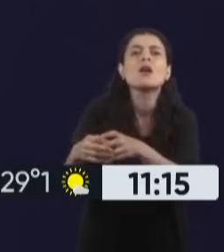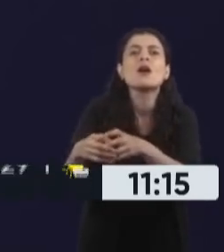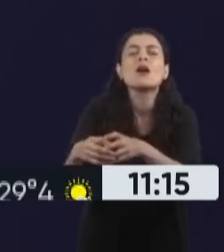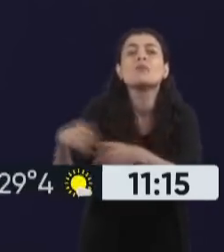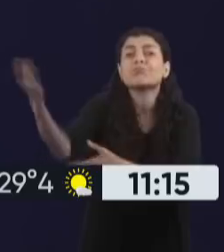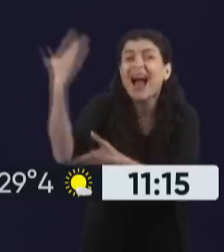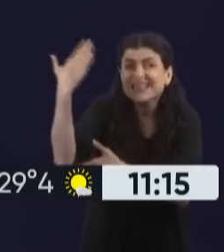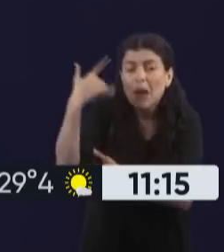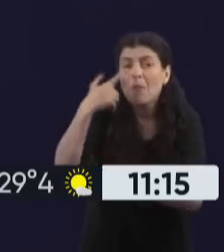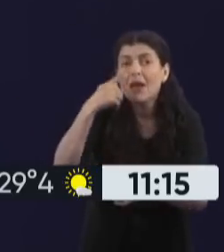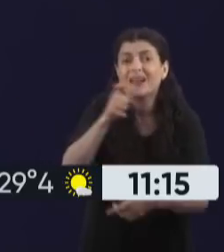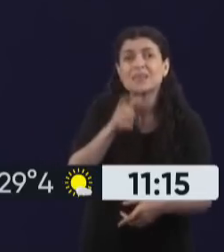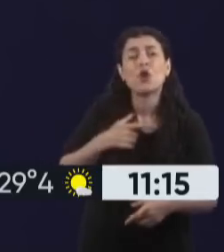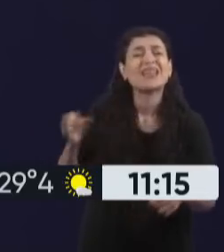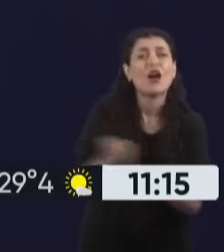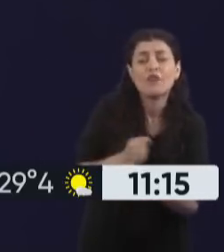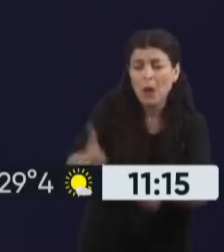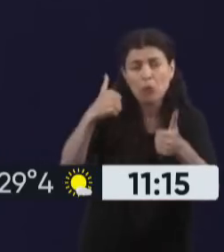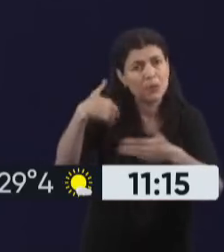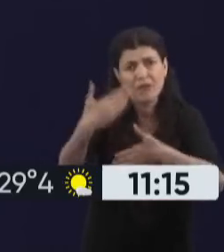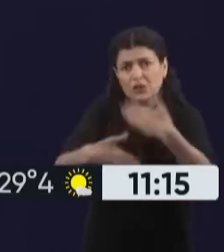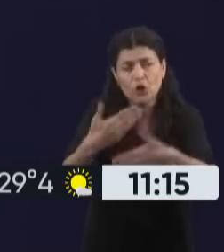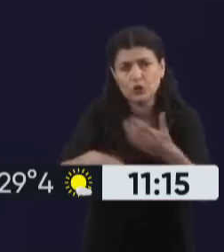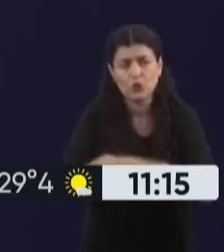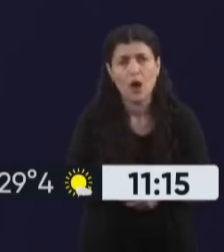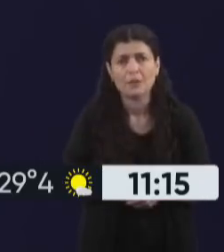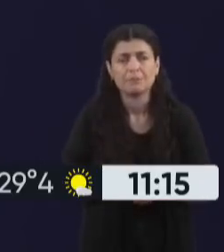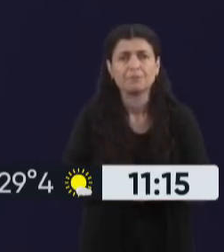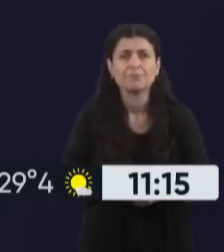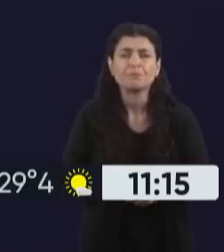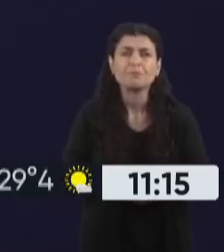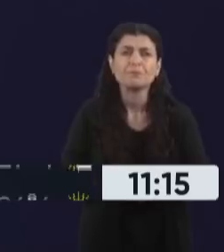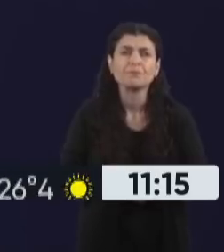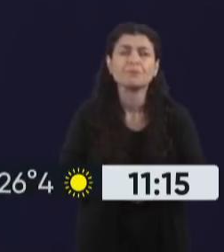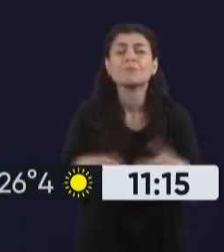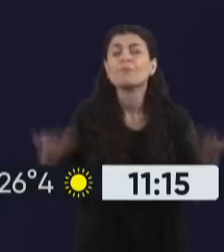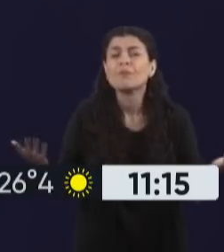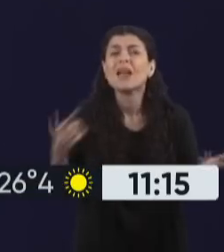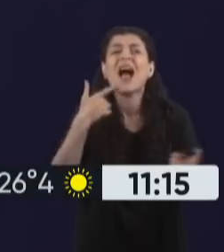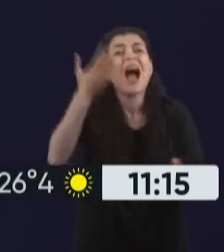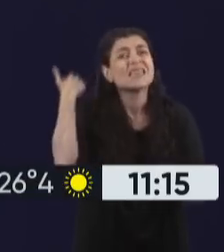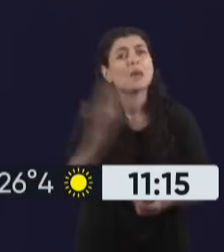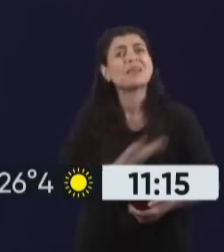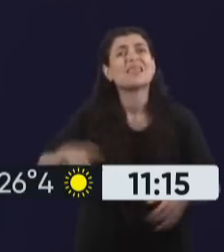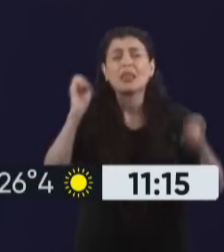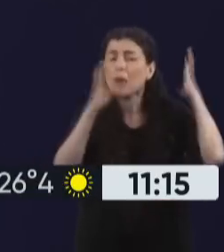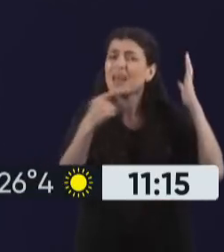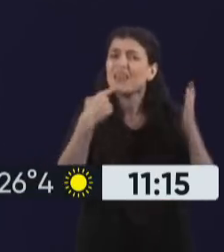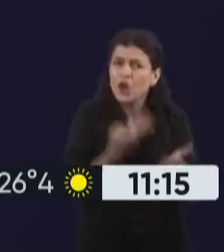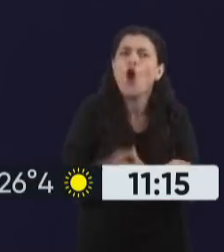adelante con lo que el presidente dijo, ya que recién su compañero me nombró la entrevista que dio ayer el presidente. Bueno, ayer el presidente volvió a